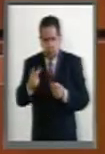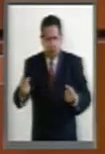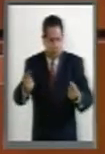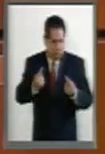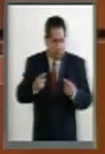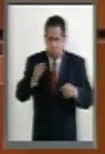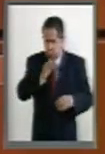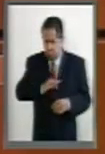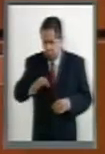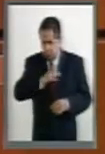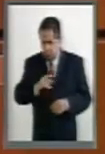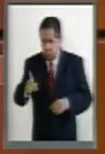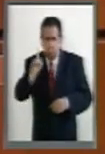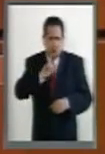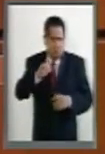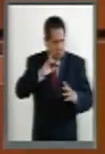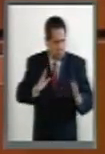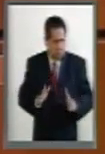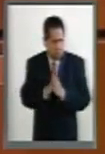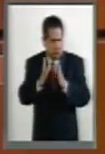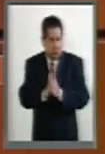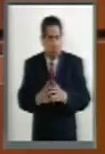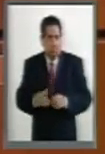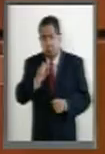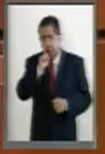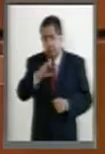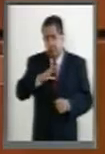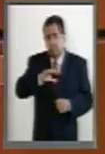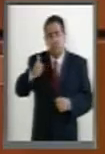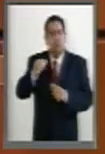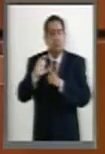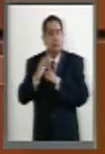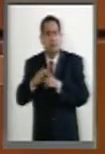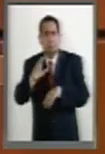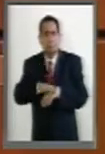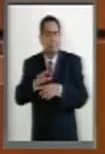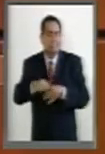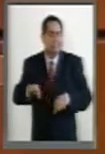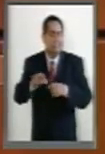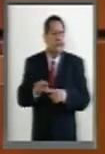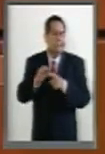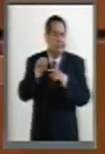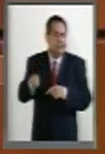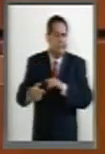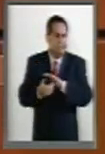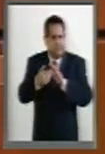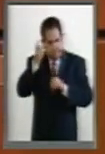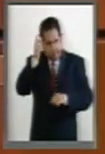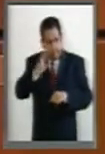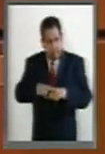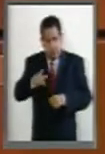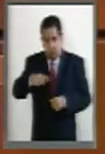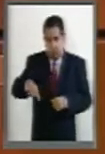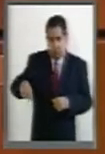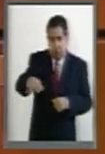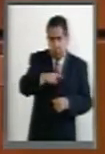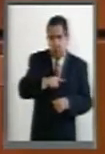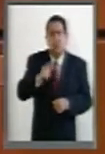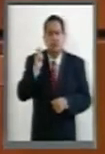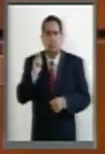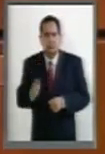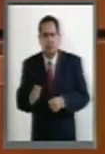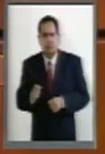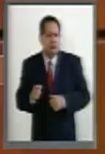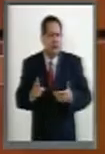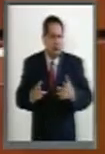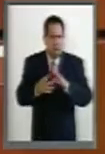primero y segundo. Pero también hay comisiones específicas dentro de las mesas directivas de los comisariados ejidales